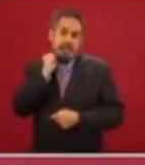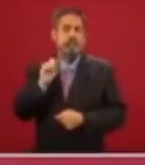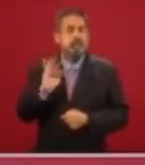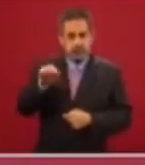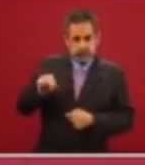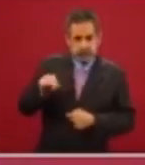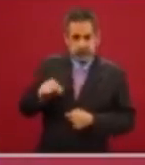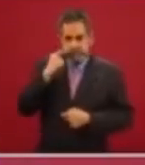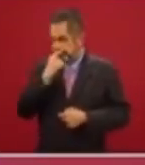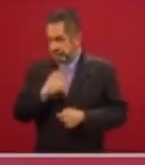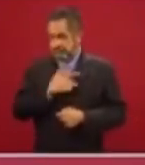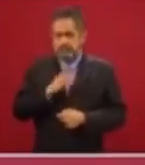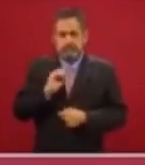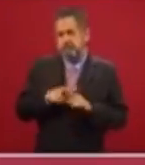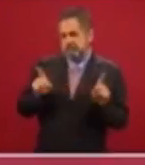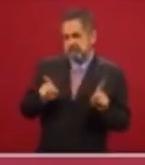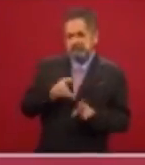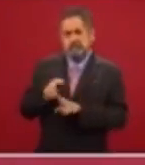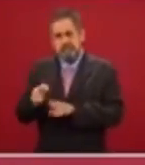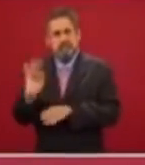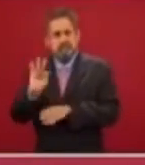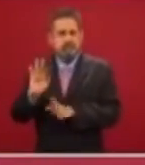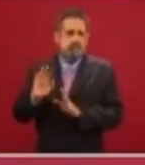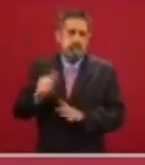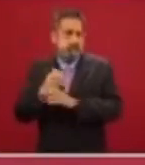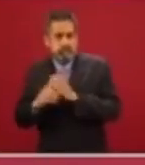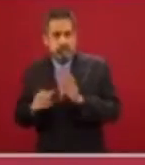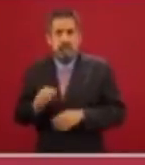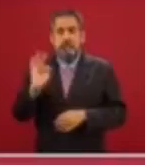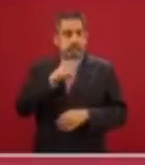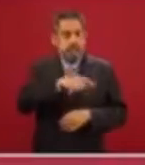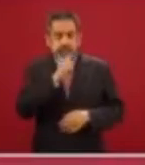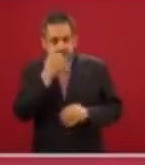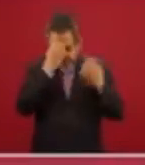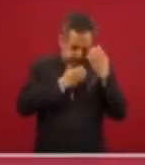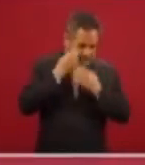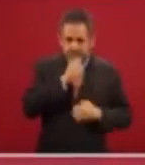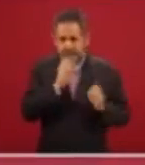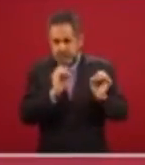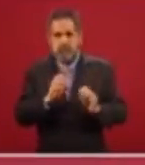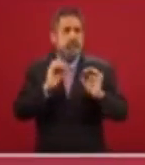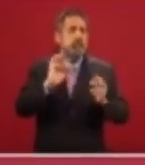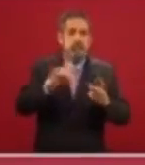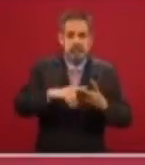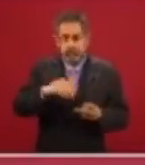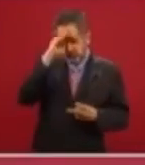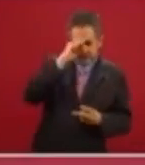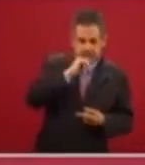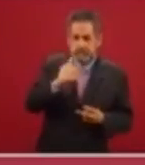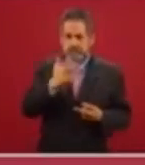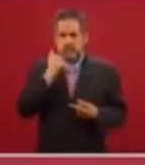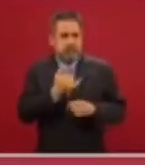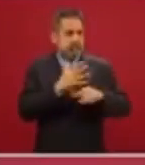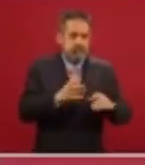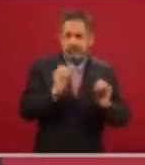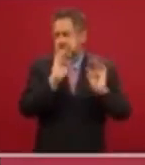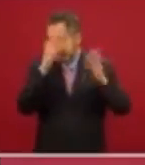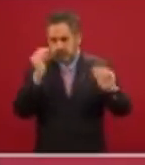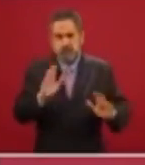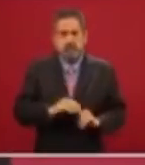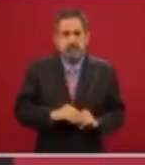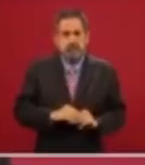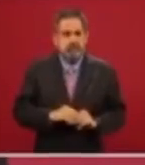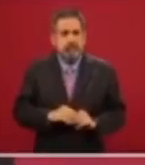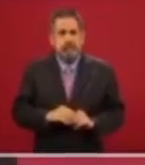pueden tomar otra postura. A lo mejor no lo analizaron bien, no lo pensaron, no tuvieron la información y están